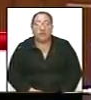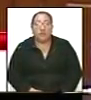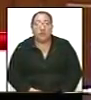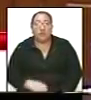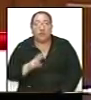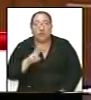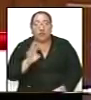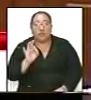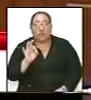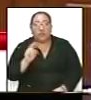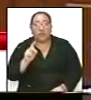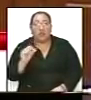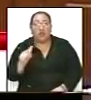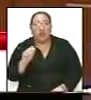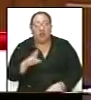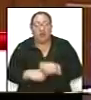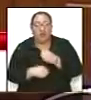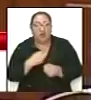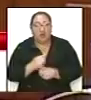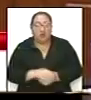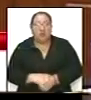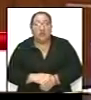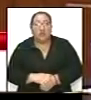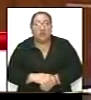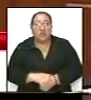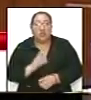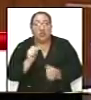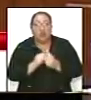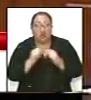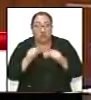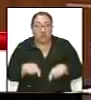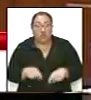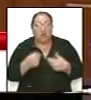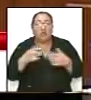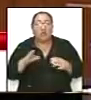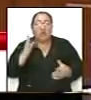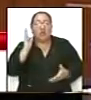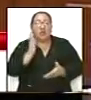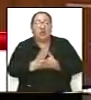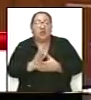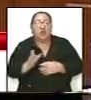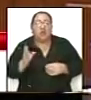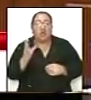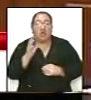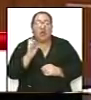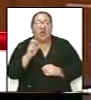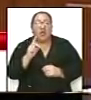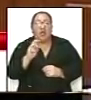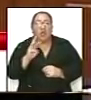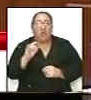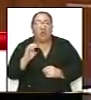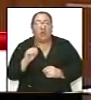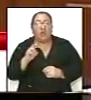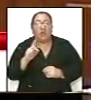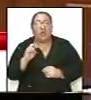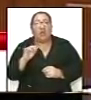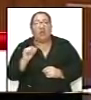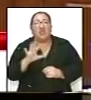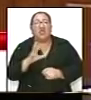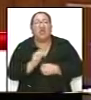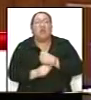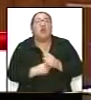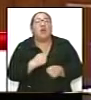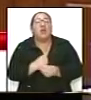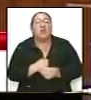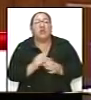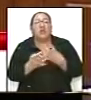abril del presente año, y en ella se condena al señor Edwin Donaire a 5 años